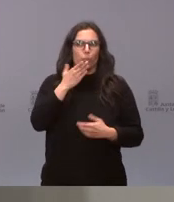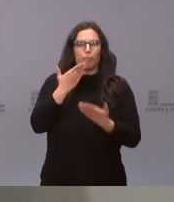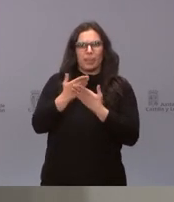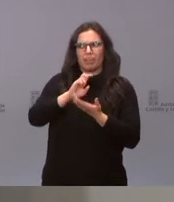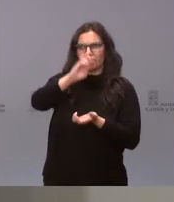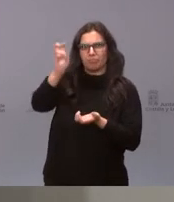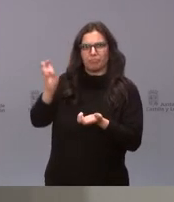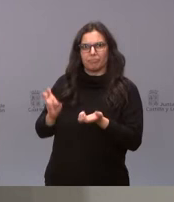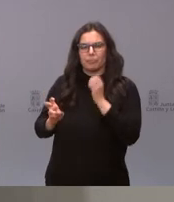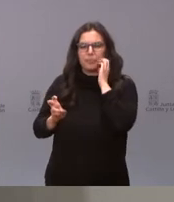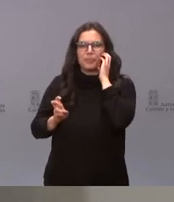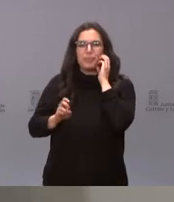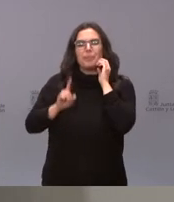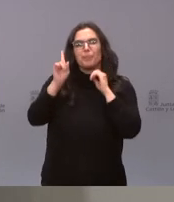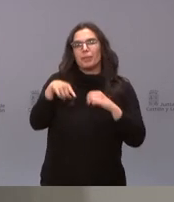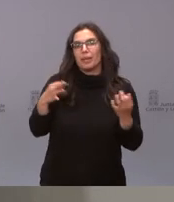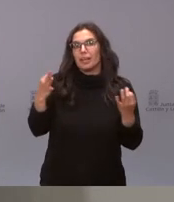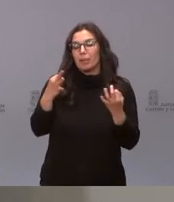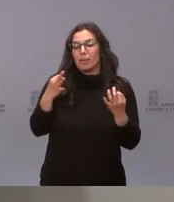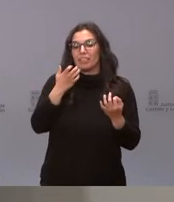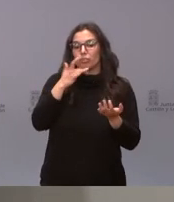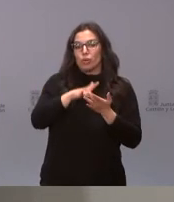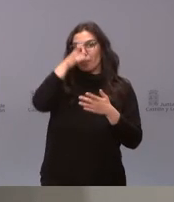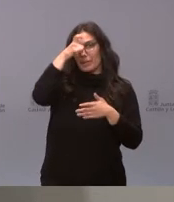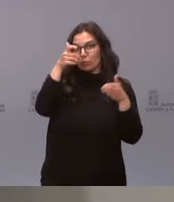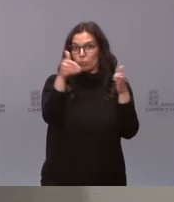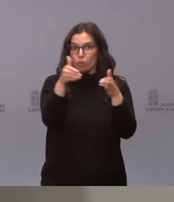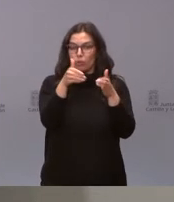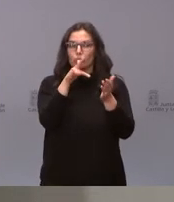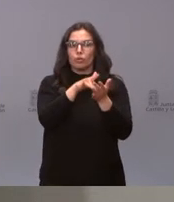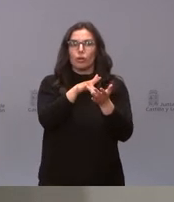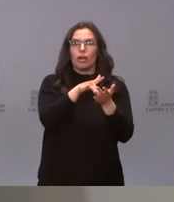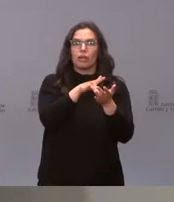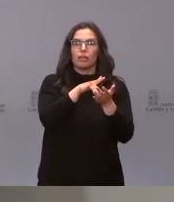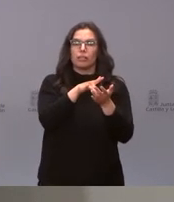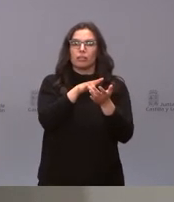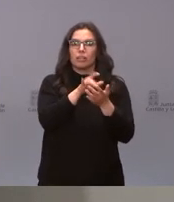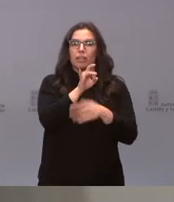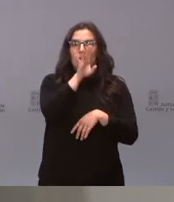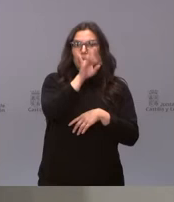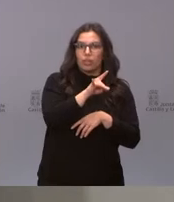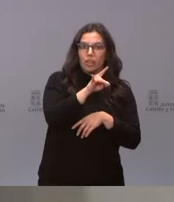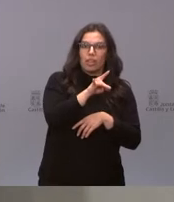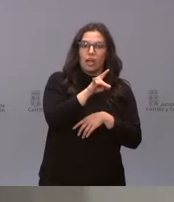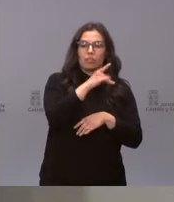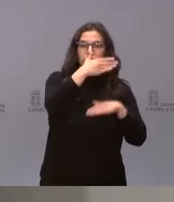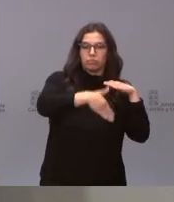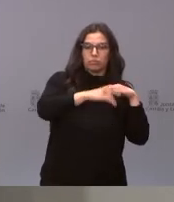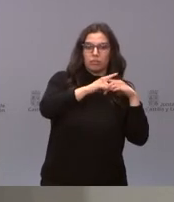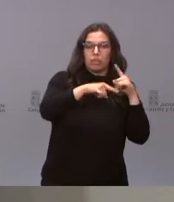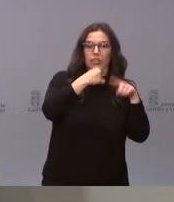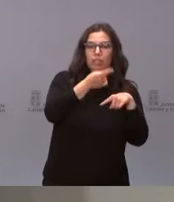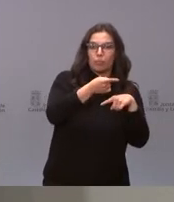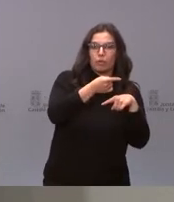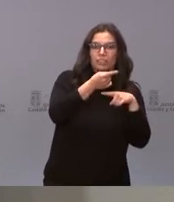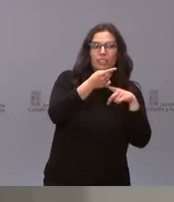luego qué pasa con estos pequeños municipios que están 14 días dentro y luego vuelven a salir vuelven a entrar la hostelería